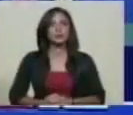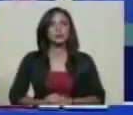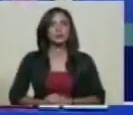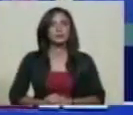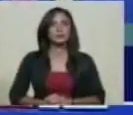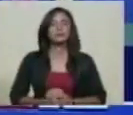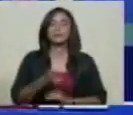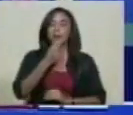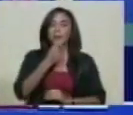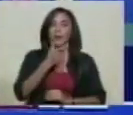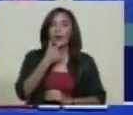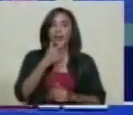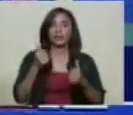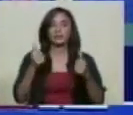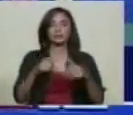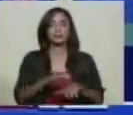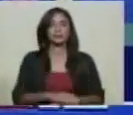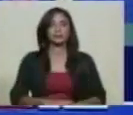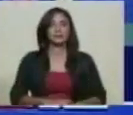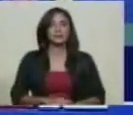Está bonita, ¿verdad?